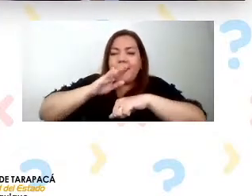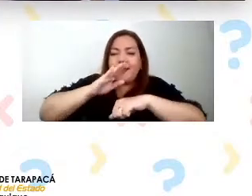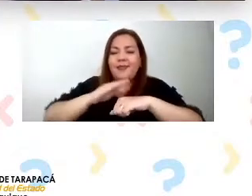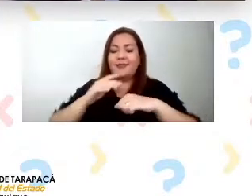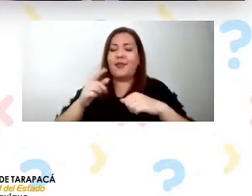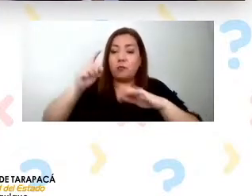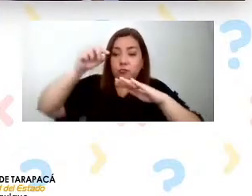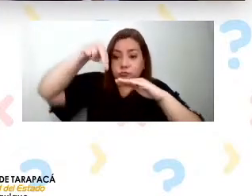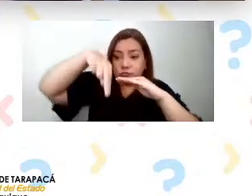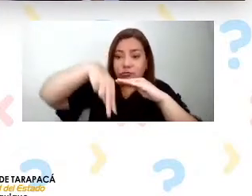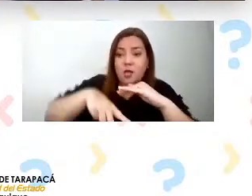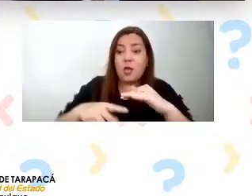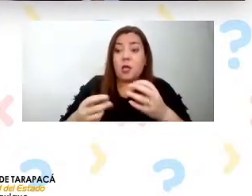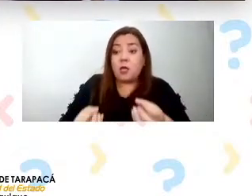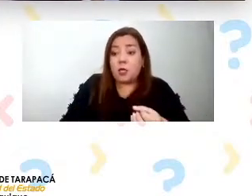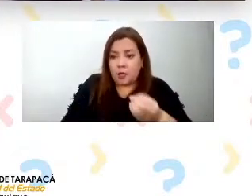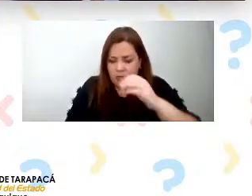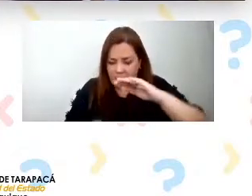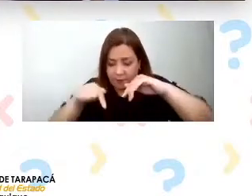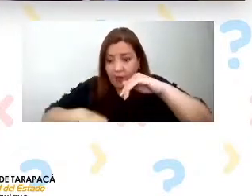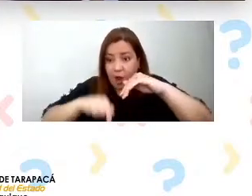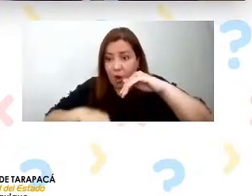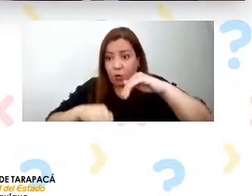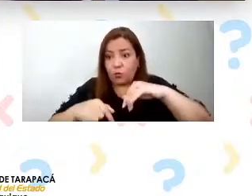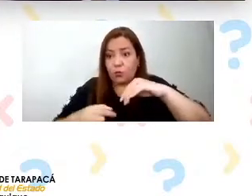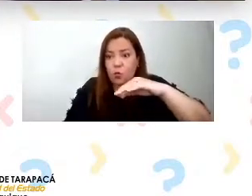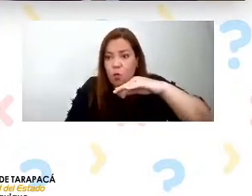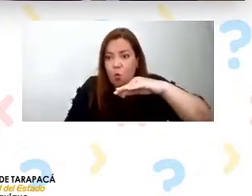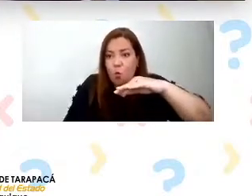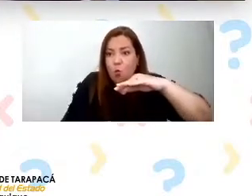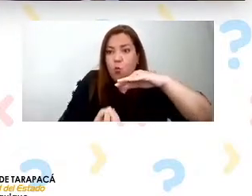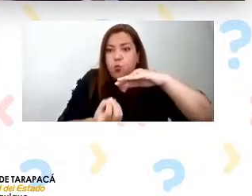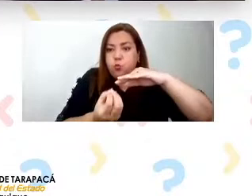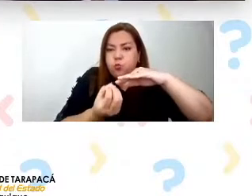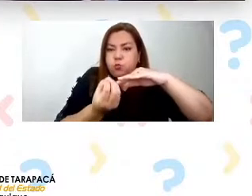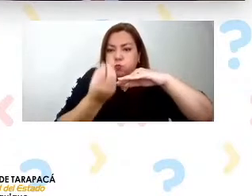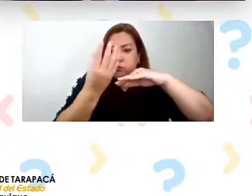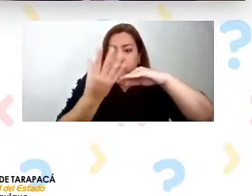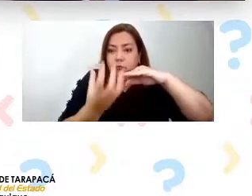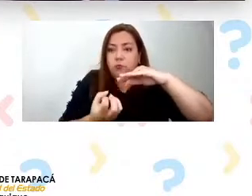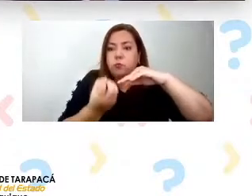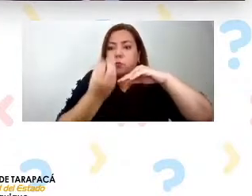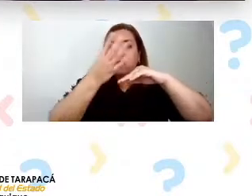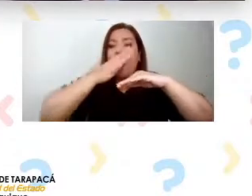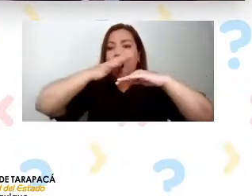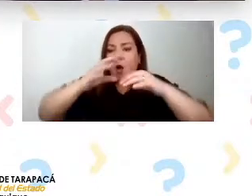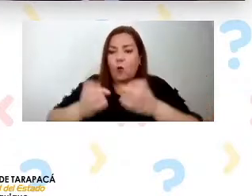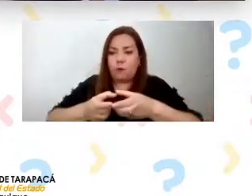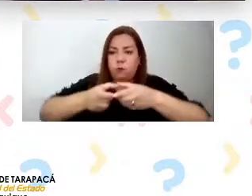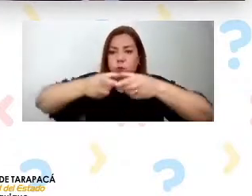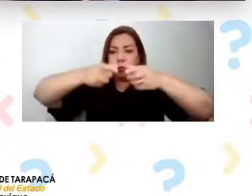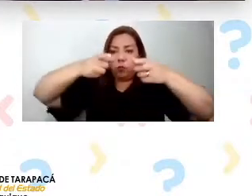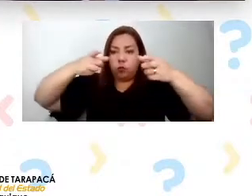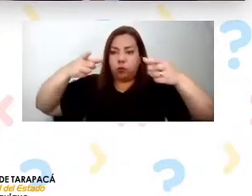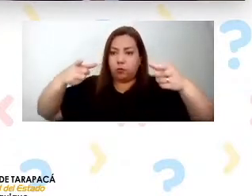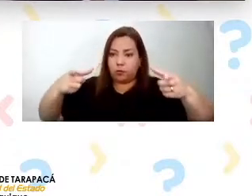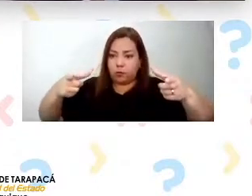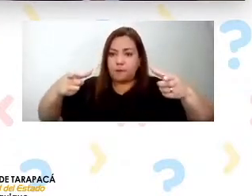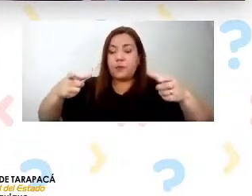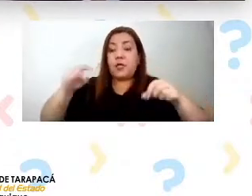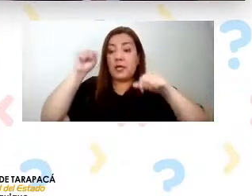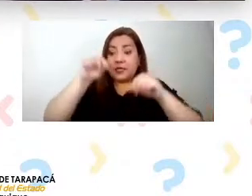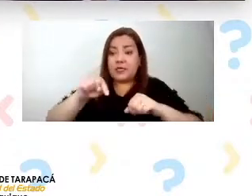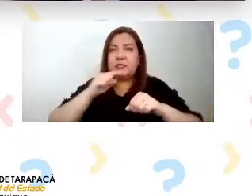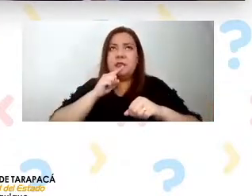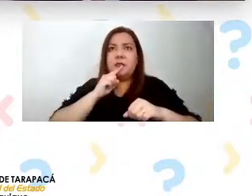que provienen de lo que nosotros conocemos como un acuífero profundo, que está a 100 metros de profundidad